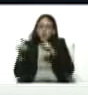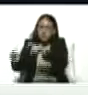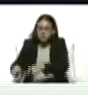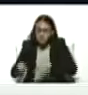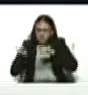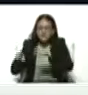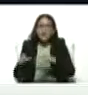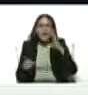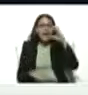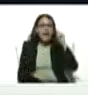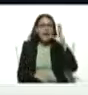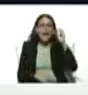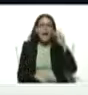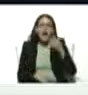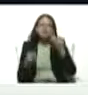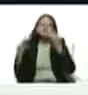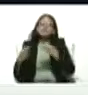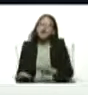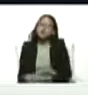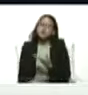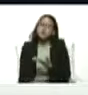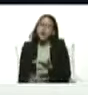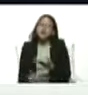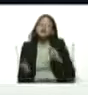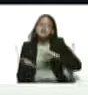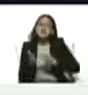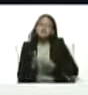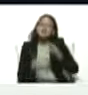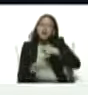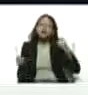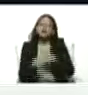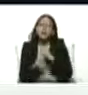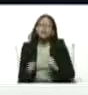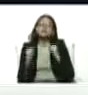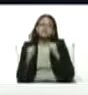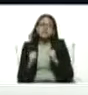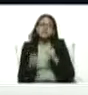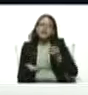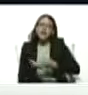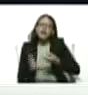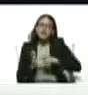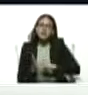orgánica. Que esa es otra ventaja de la que venimos hablando.